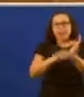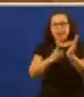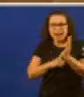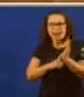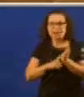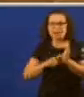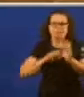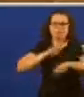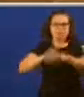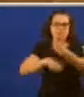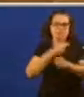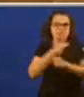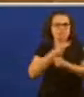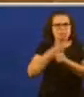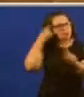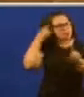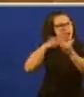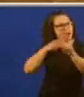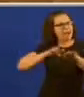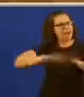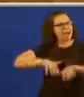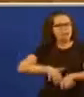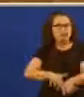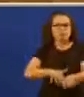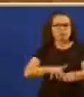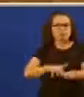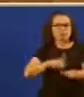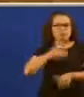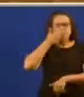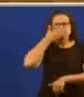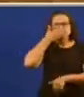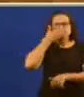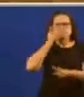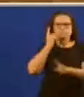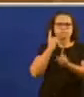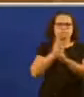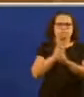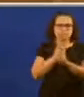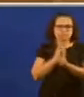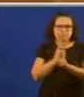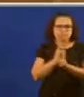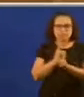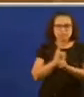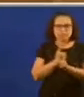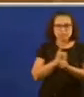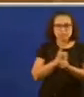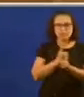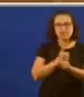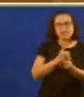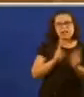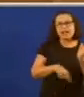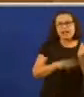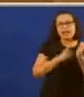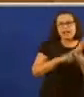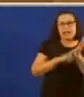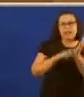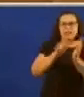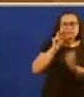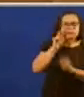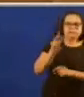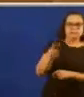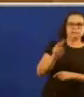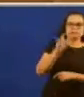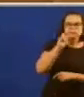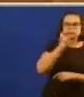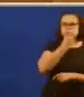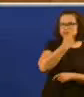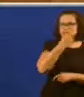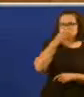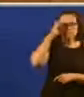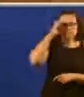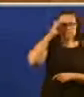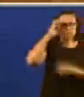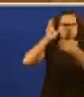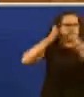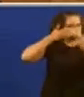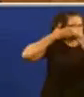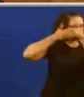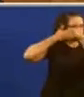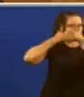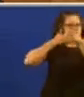protestar nas rúas. Esa lei que non ve, non escoita, non cando, por exemplo,